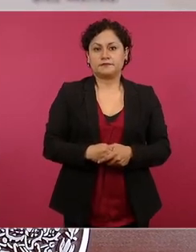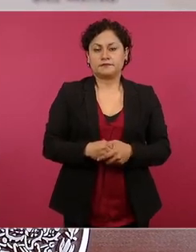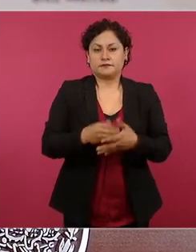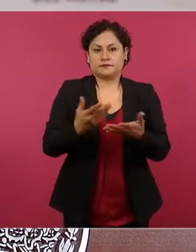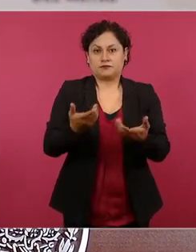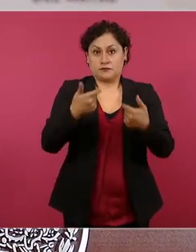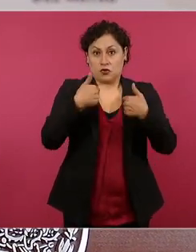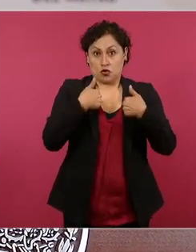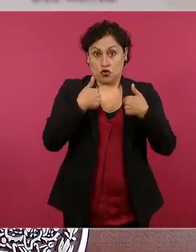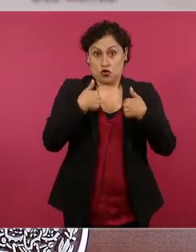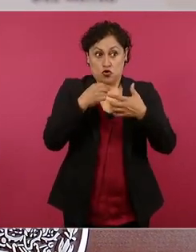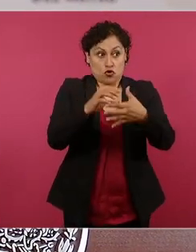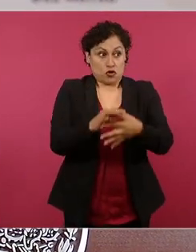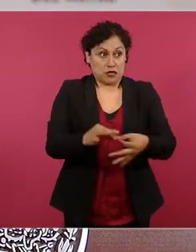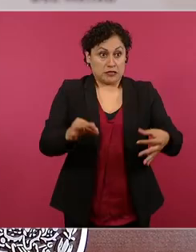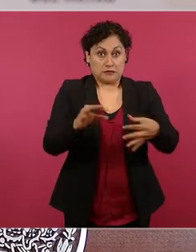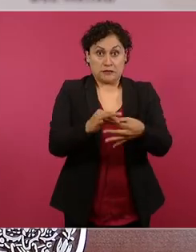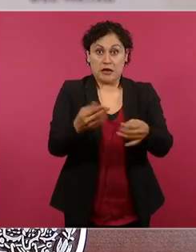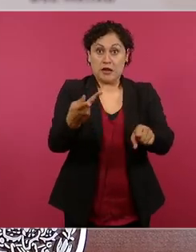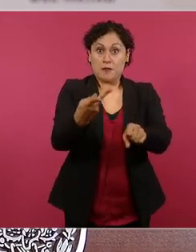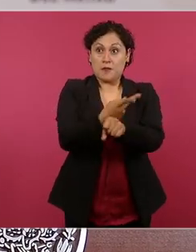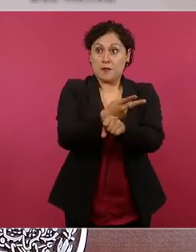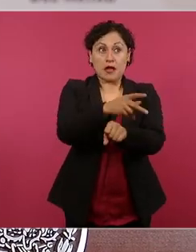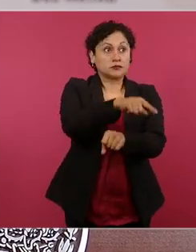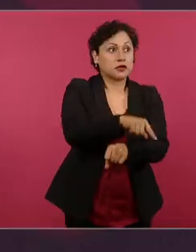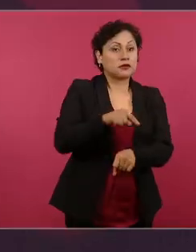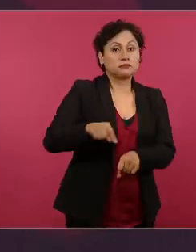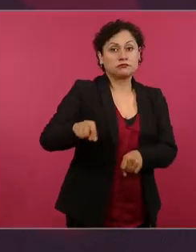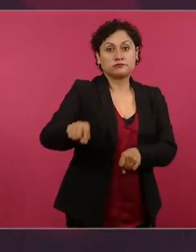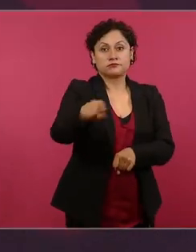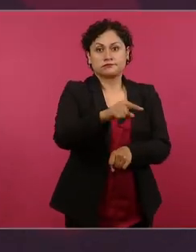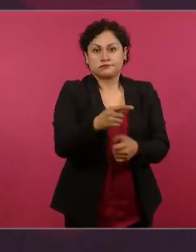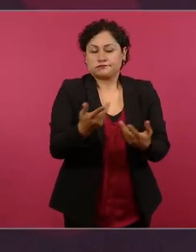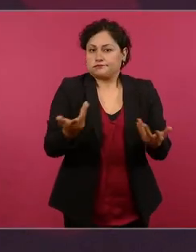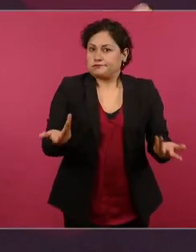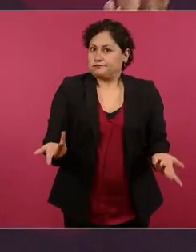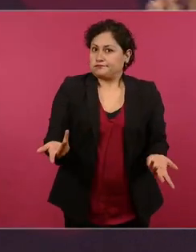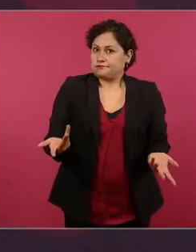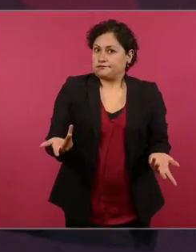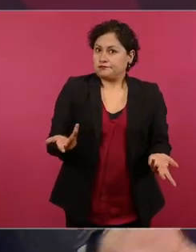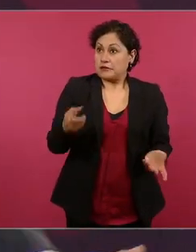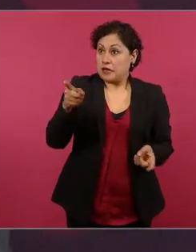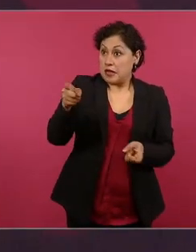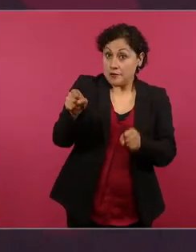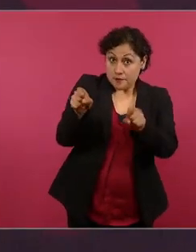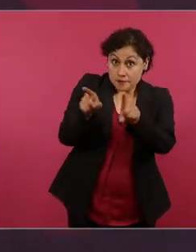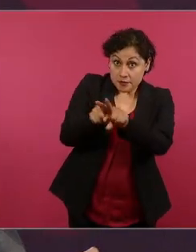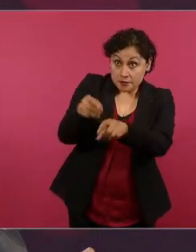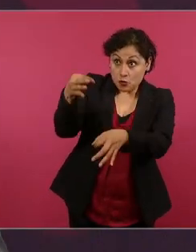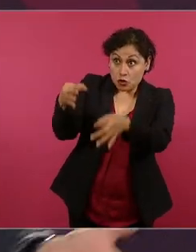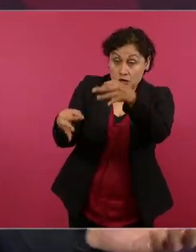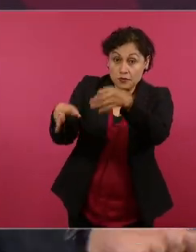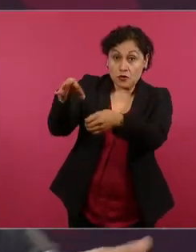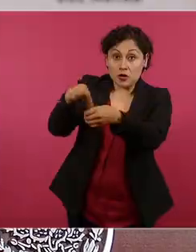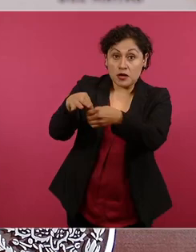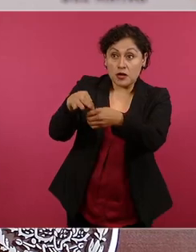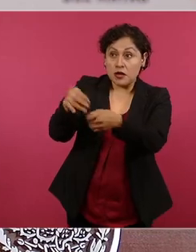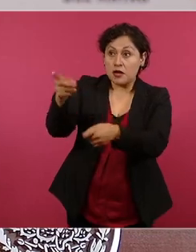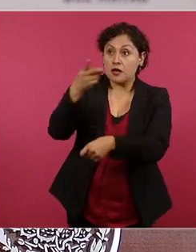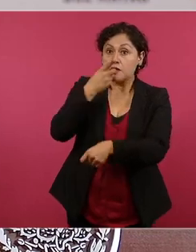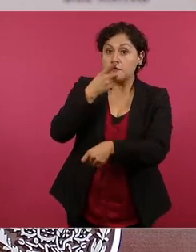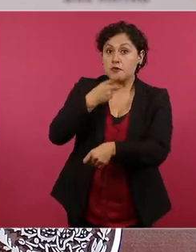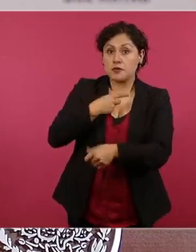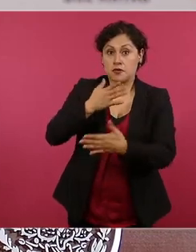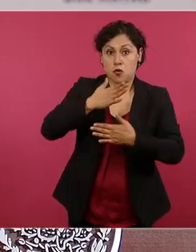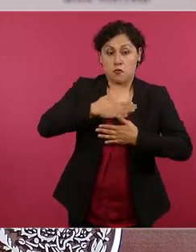suceda. Ya el mismo tribunal habló de que tengo garantizada mi libertad de expresión,